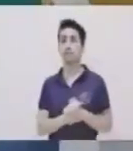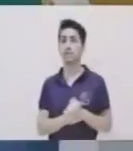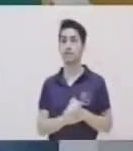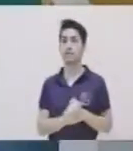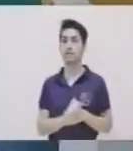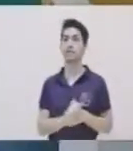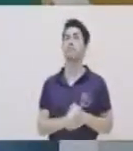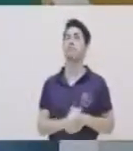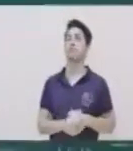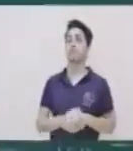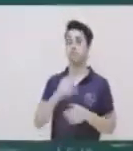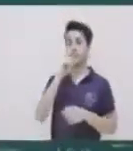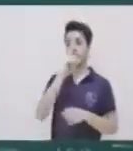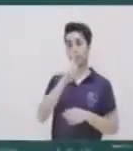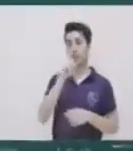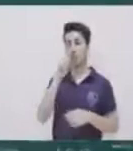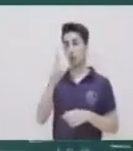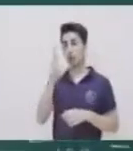el